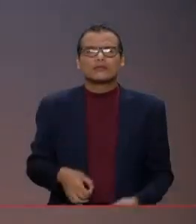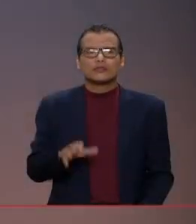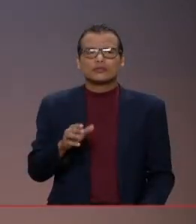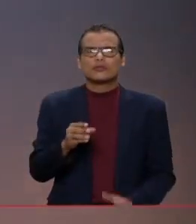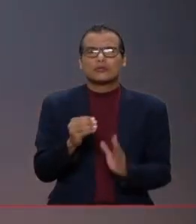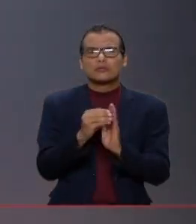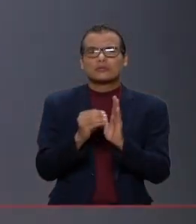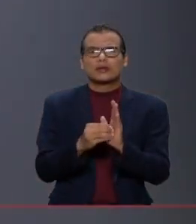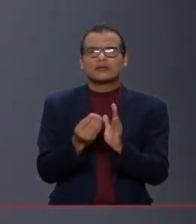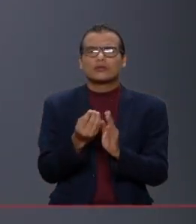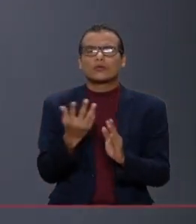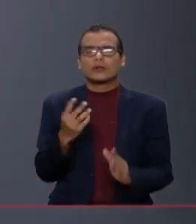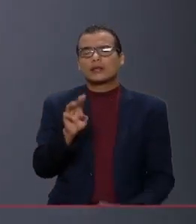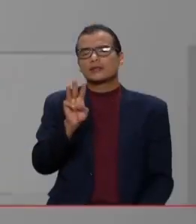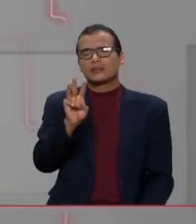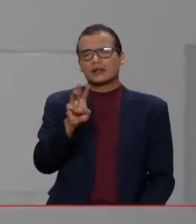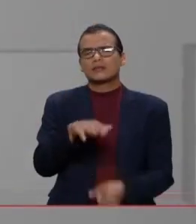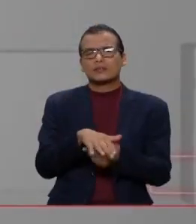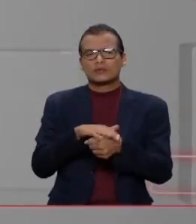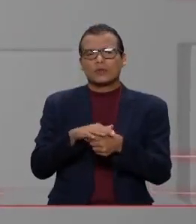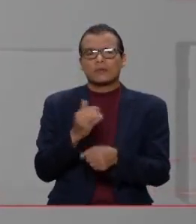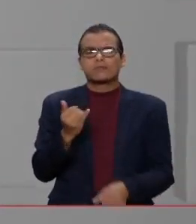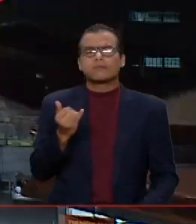por lo menos tres casos similares.